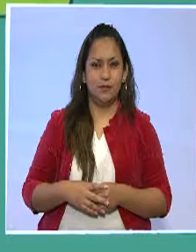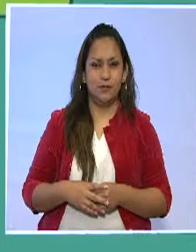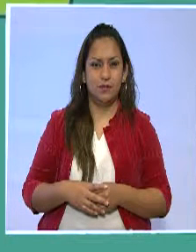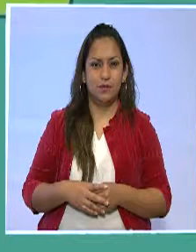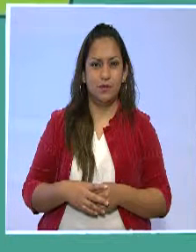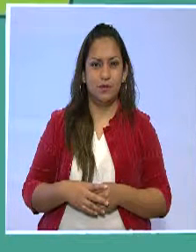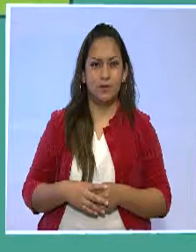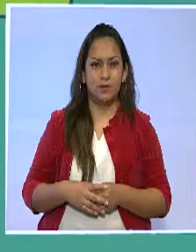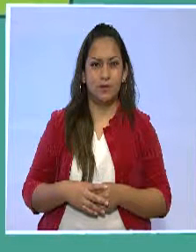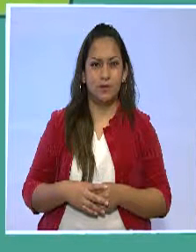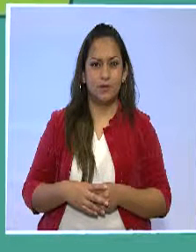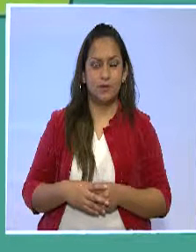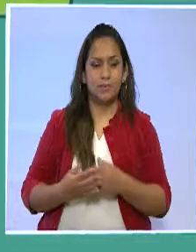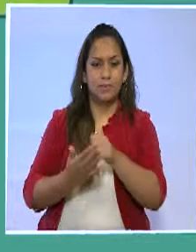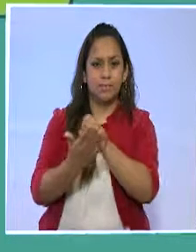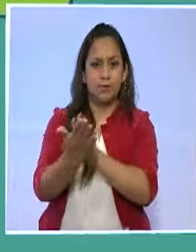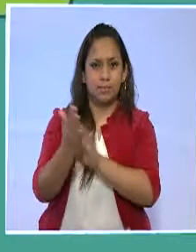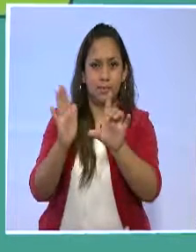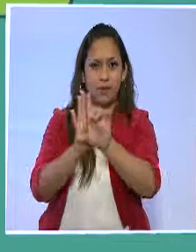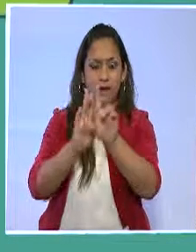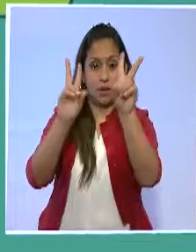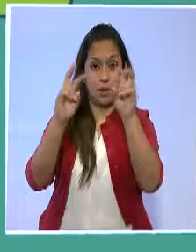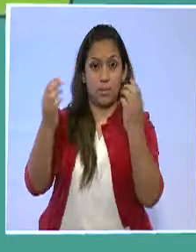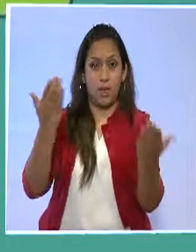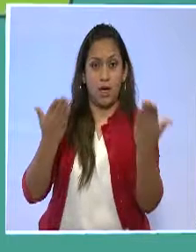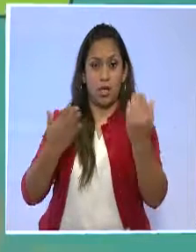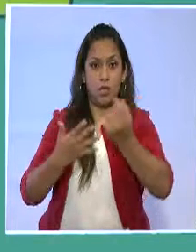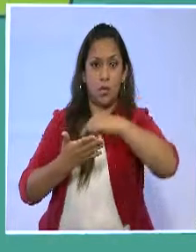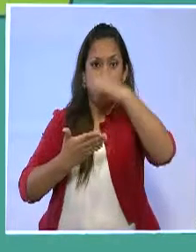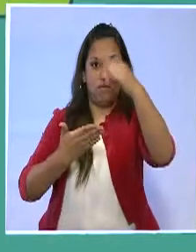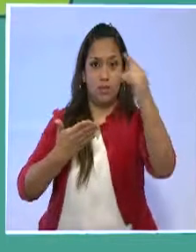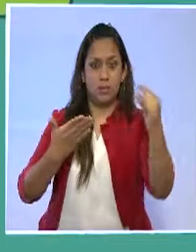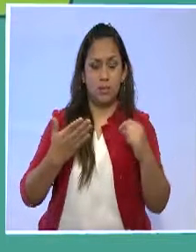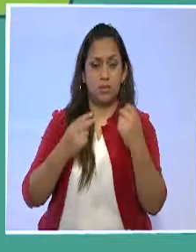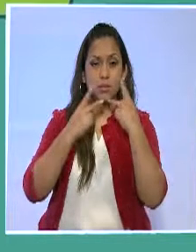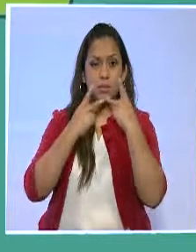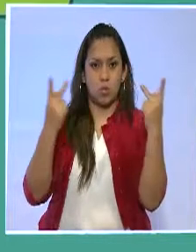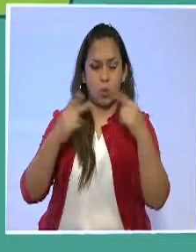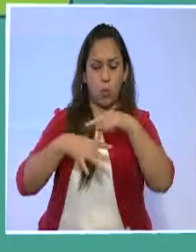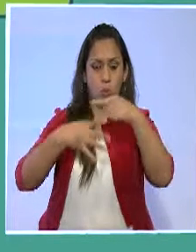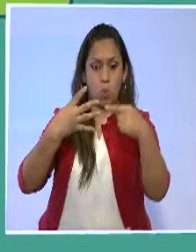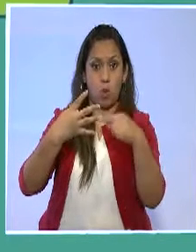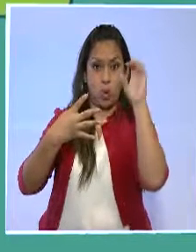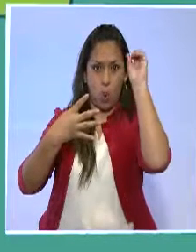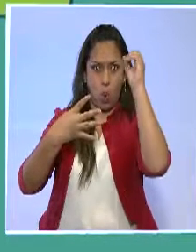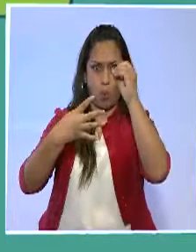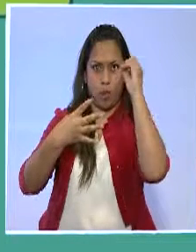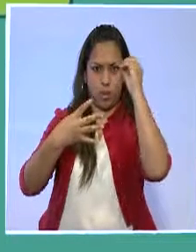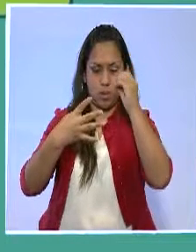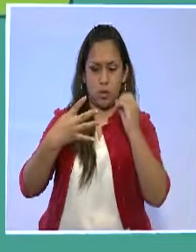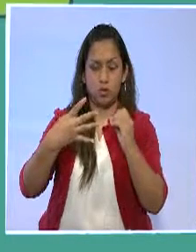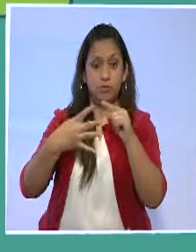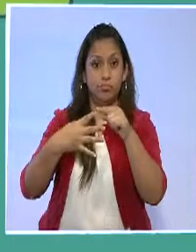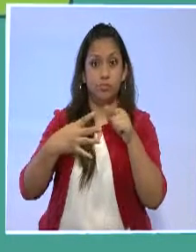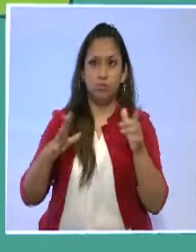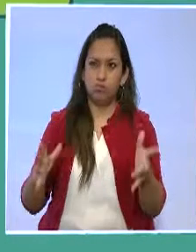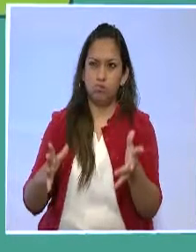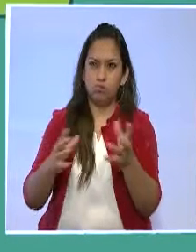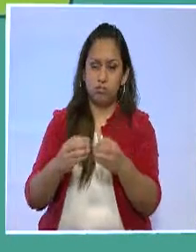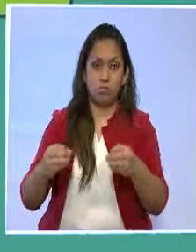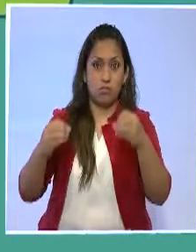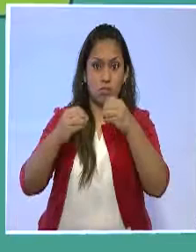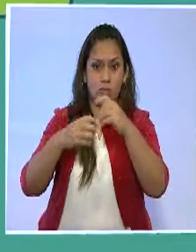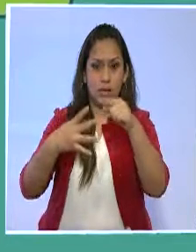el proyecto de ley para el equilibrio de las finanzas públicas tiene cuatro objetivos generar incentivos salud preventiva y